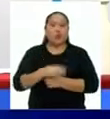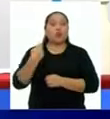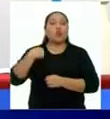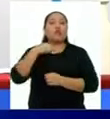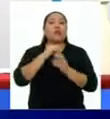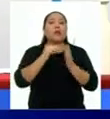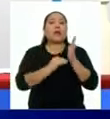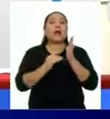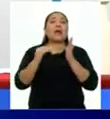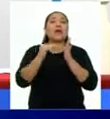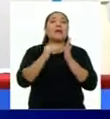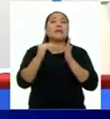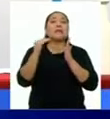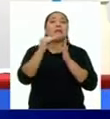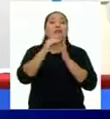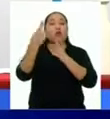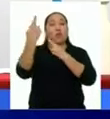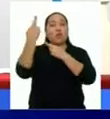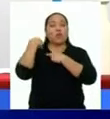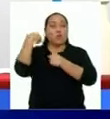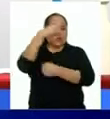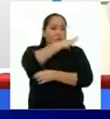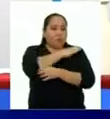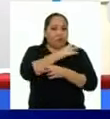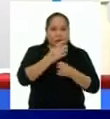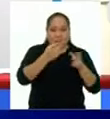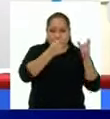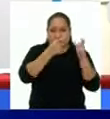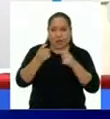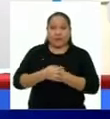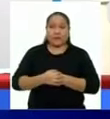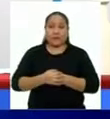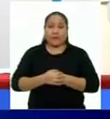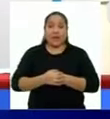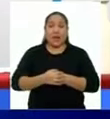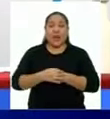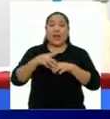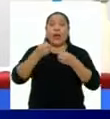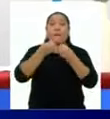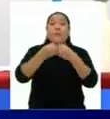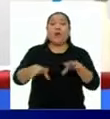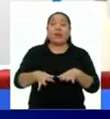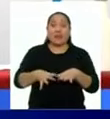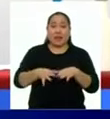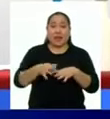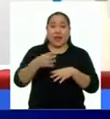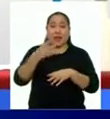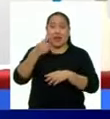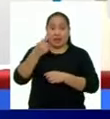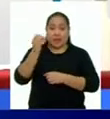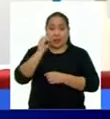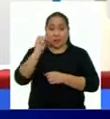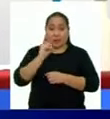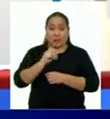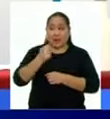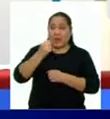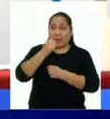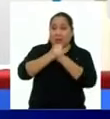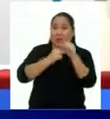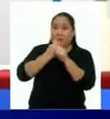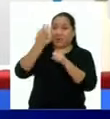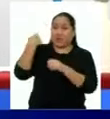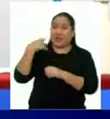con responsabilidad fiscal. El déficit fiscal, que fue altísimo el año pasado, casi 9%, se va a